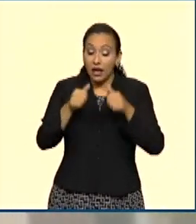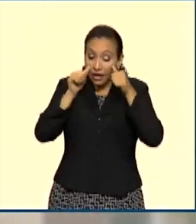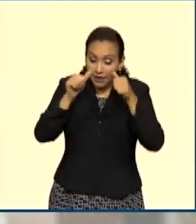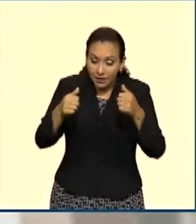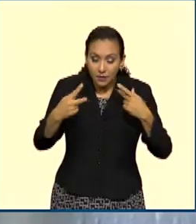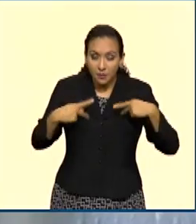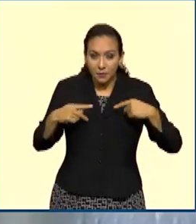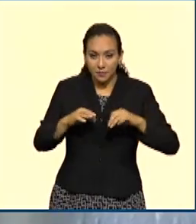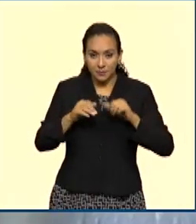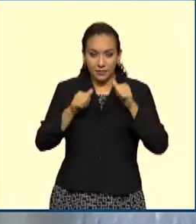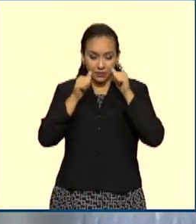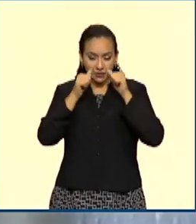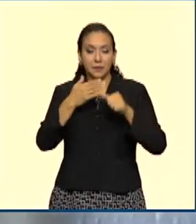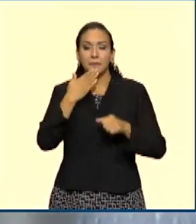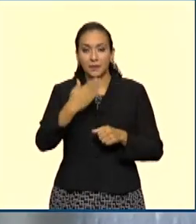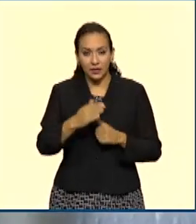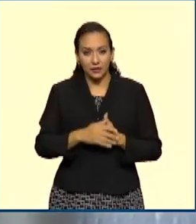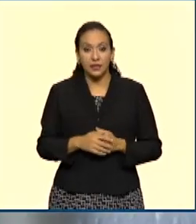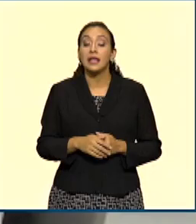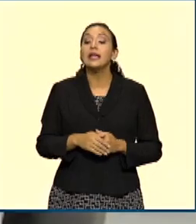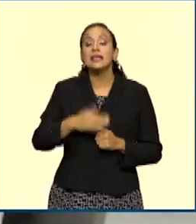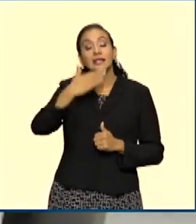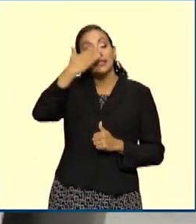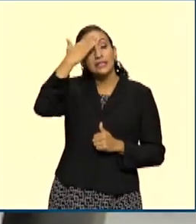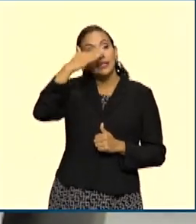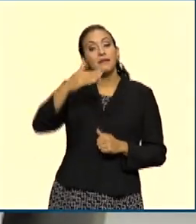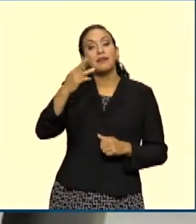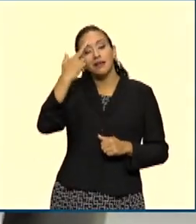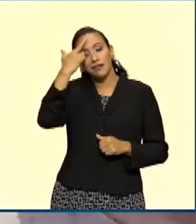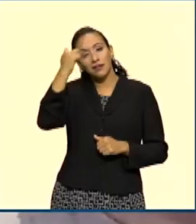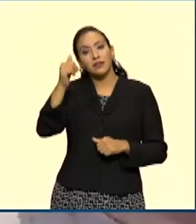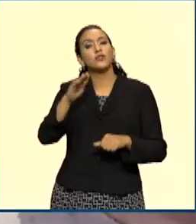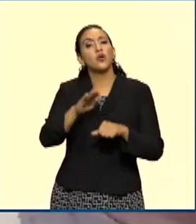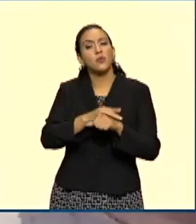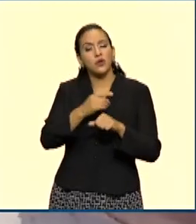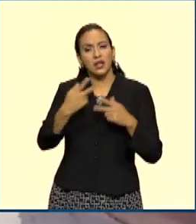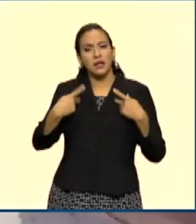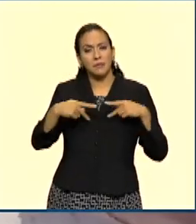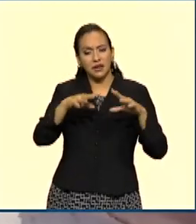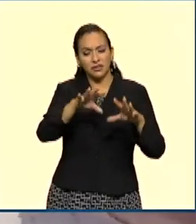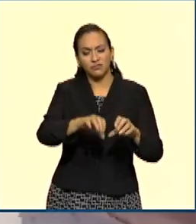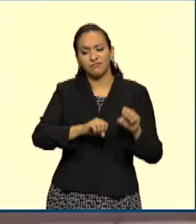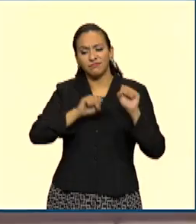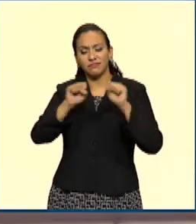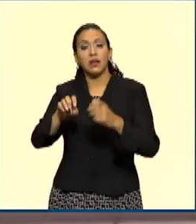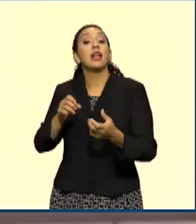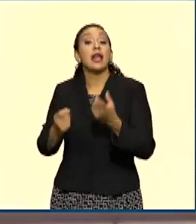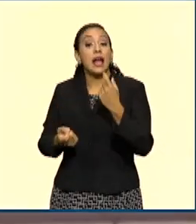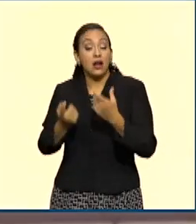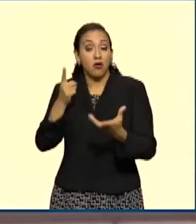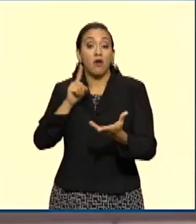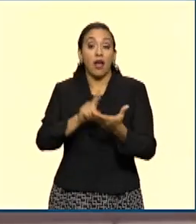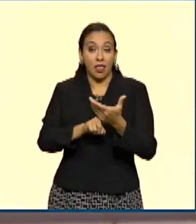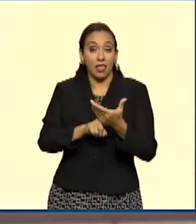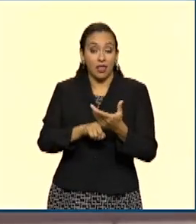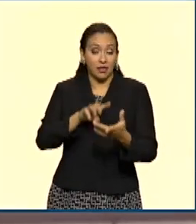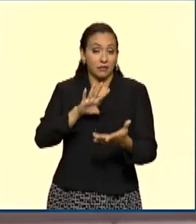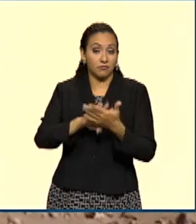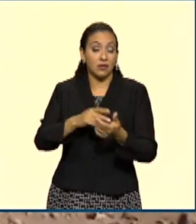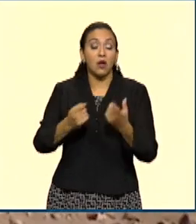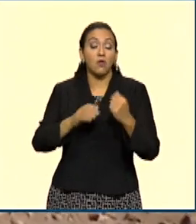también el esclarecimiento necesario de las causas de las precisamente defunciones que se